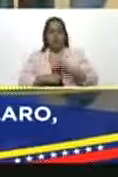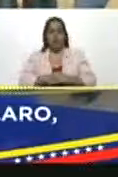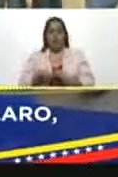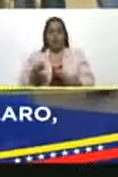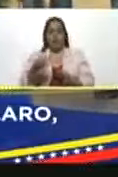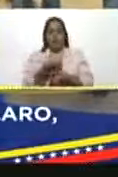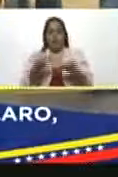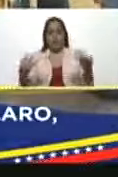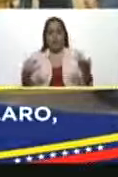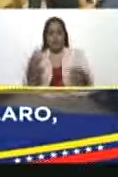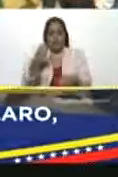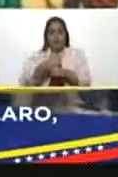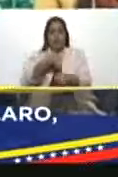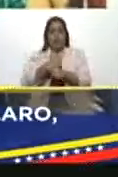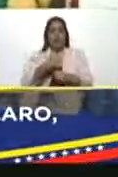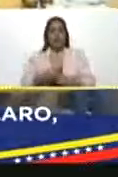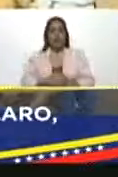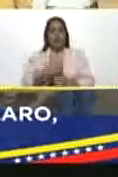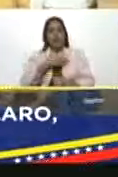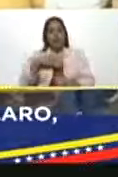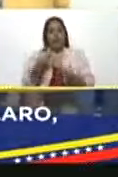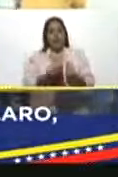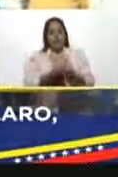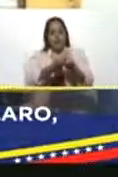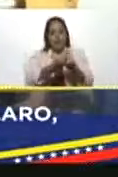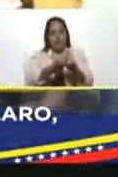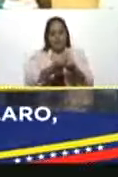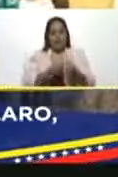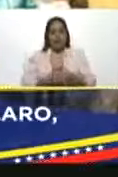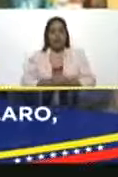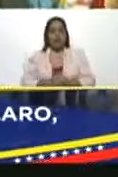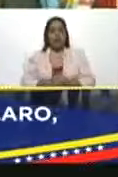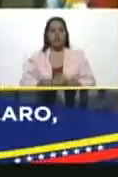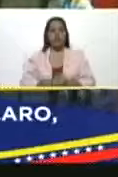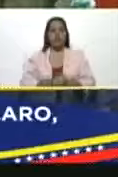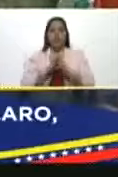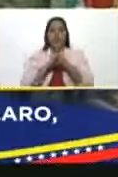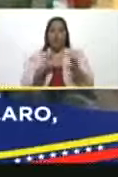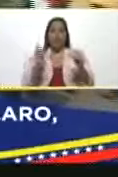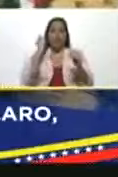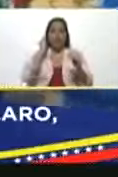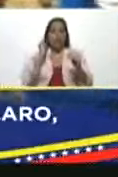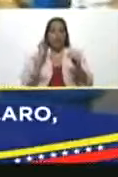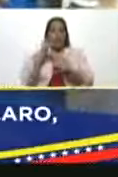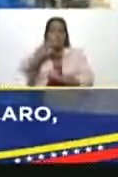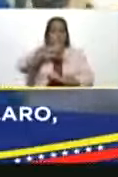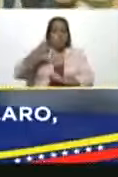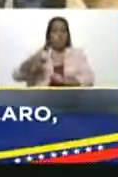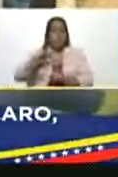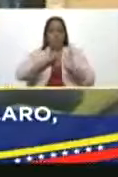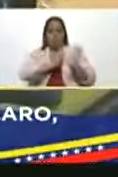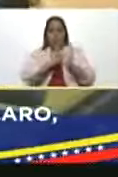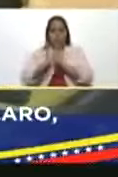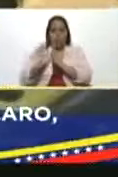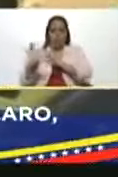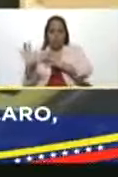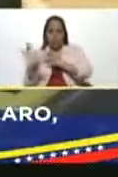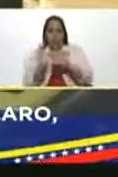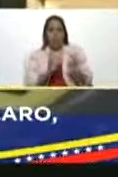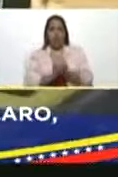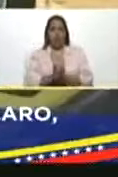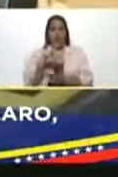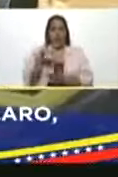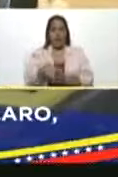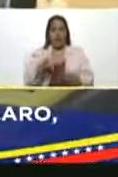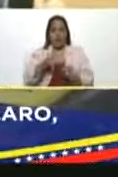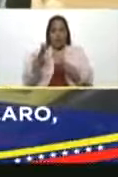magnífica obra que quiero que me acompañen todo este mujerero, el poder popular. Aquí al